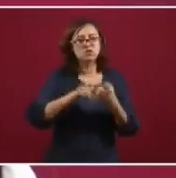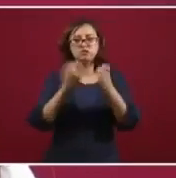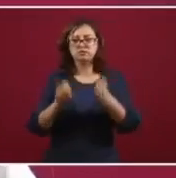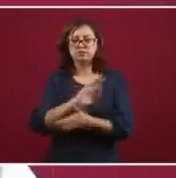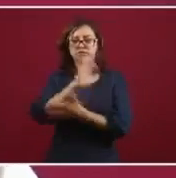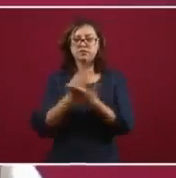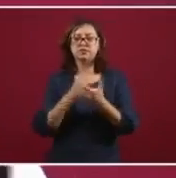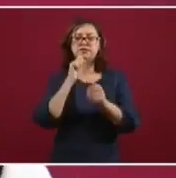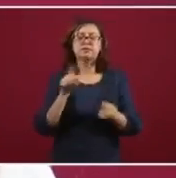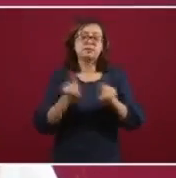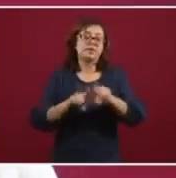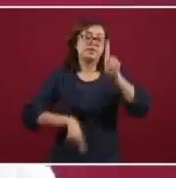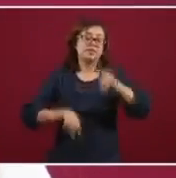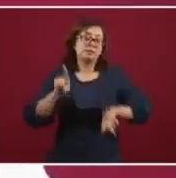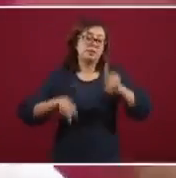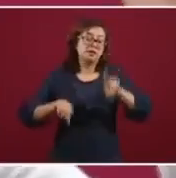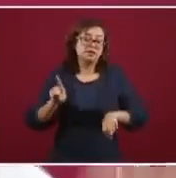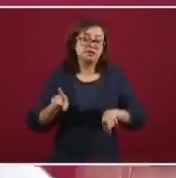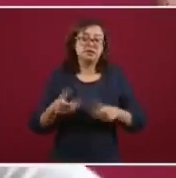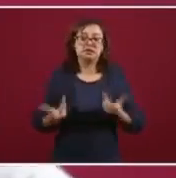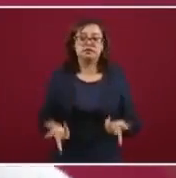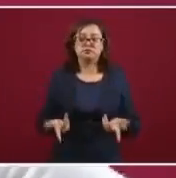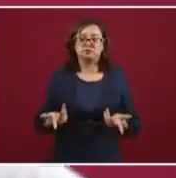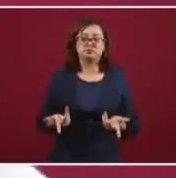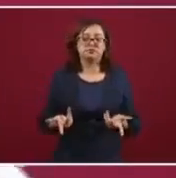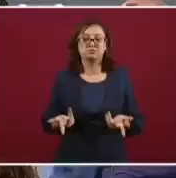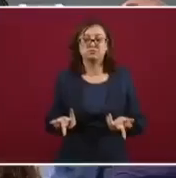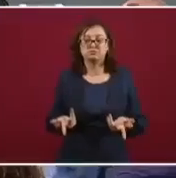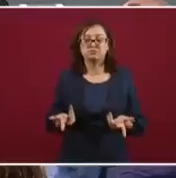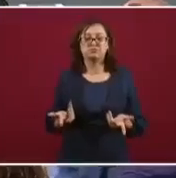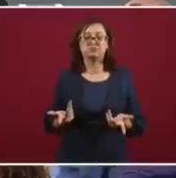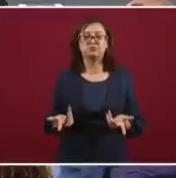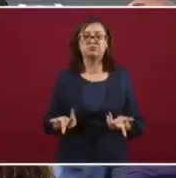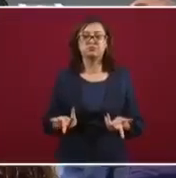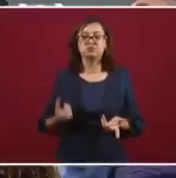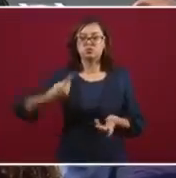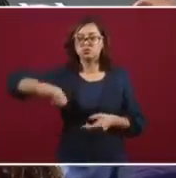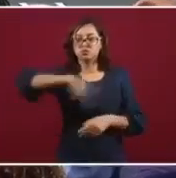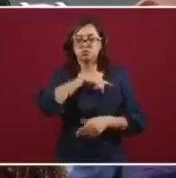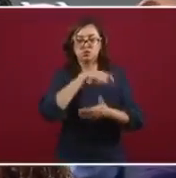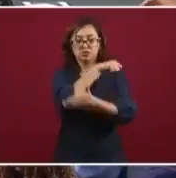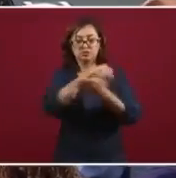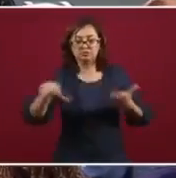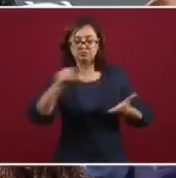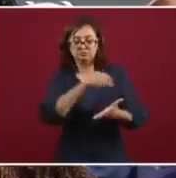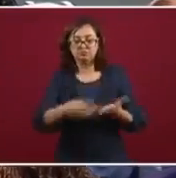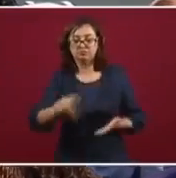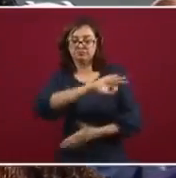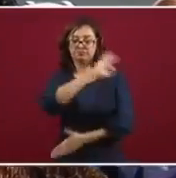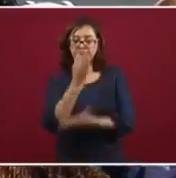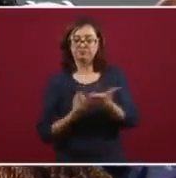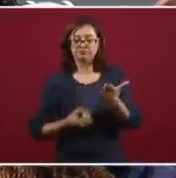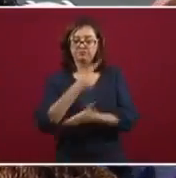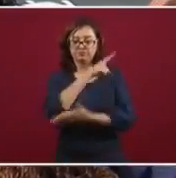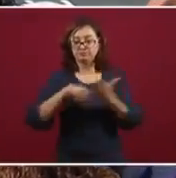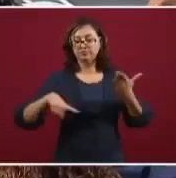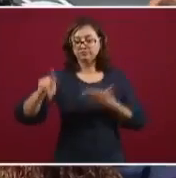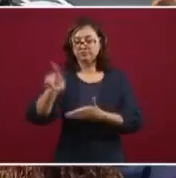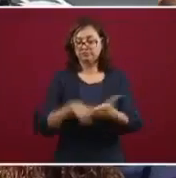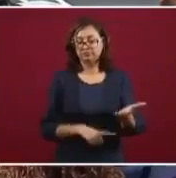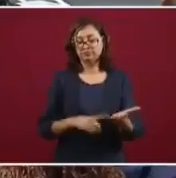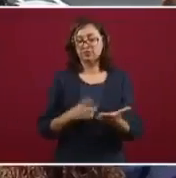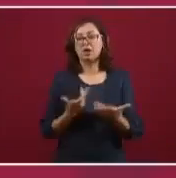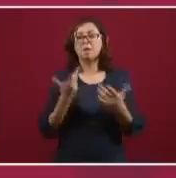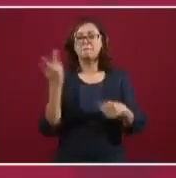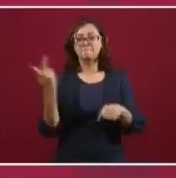estamos dependiendo también de las… Nosotros simplemente bajamos sellos, no puedes seguir facturando. Eso detiene la Unidad